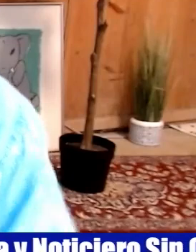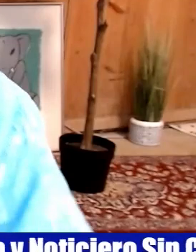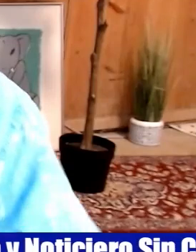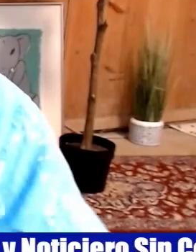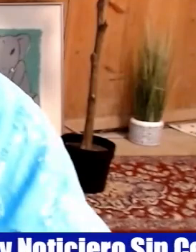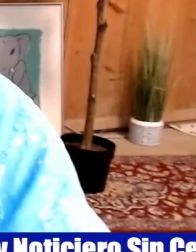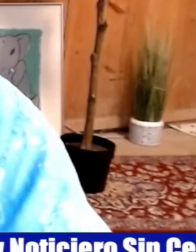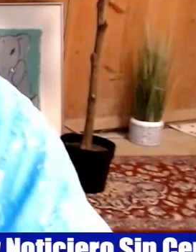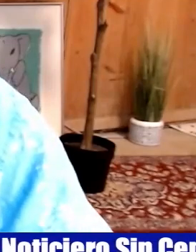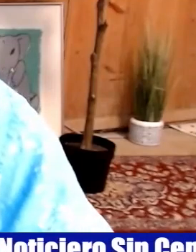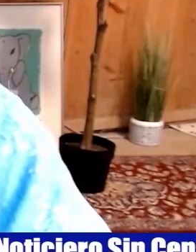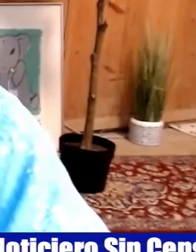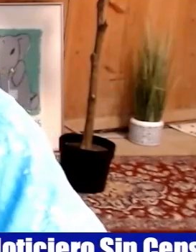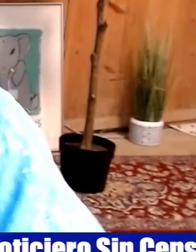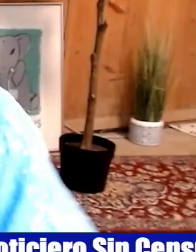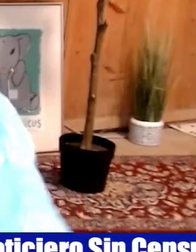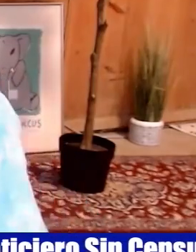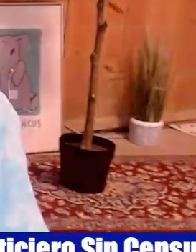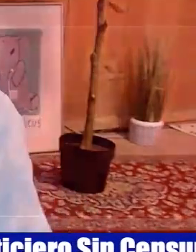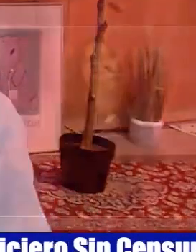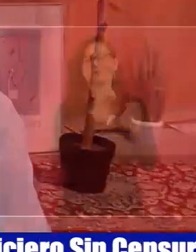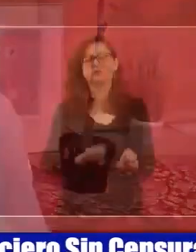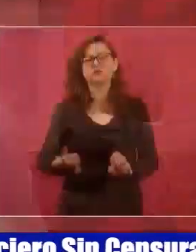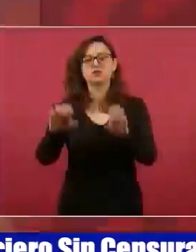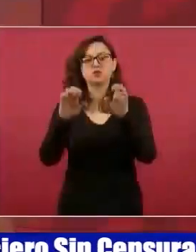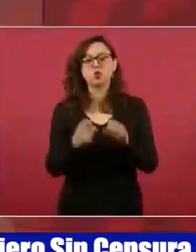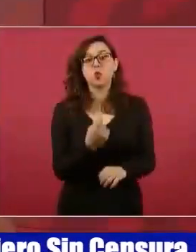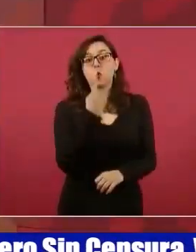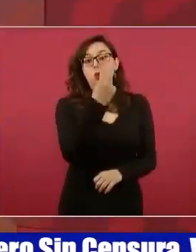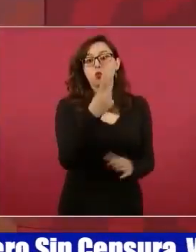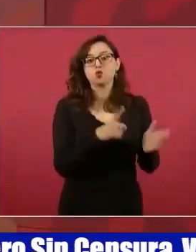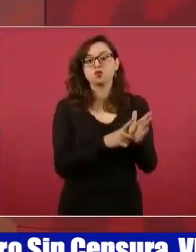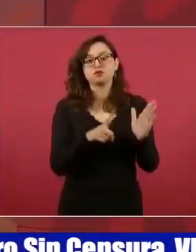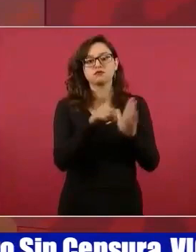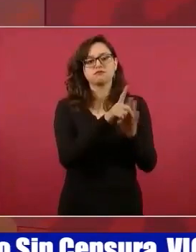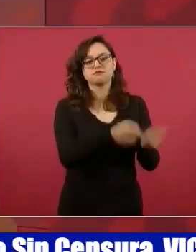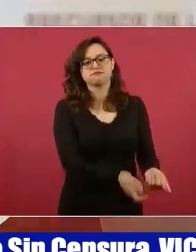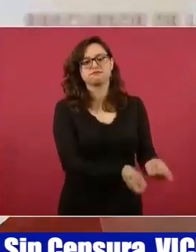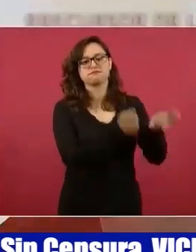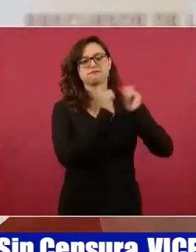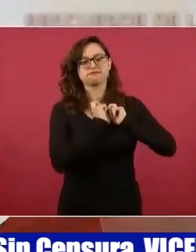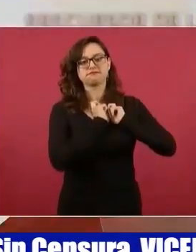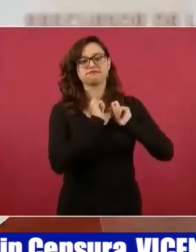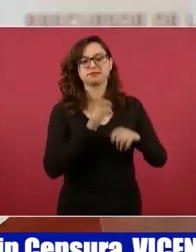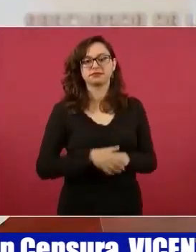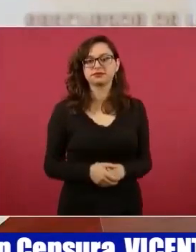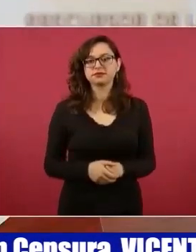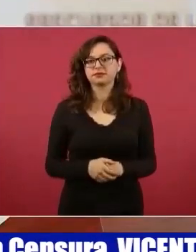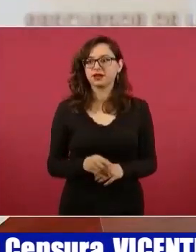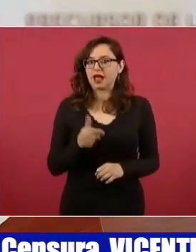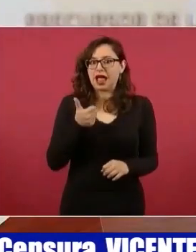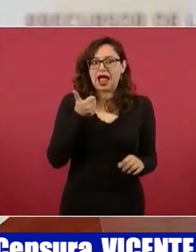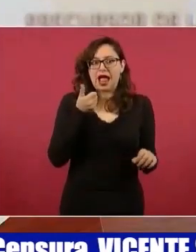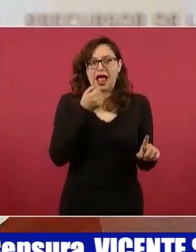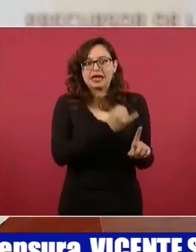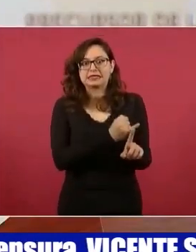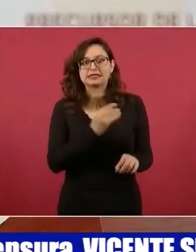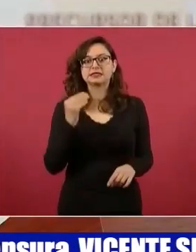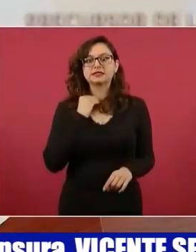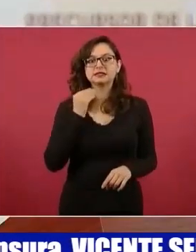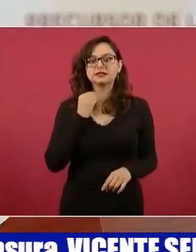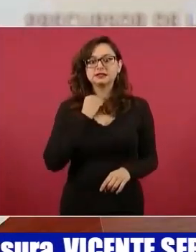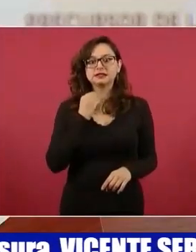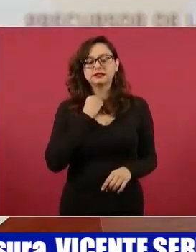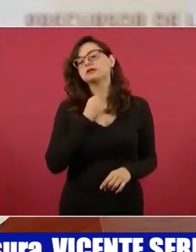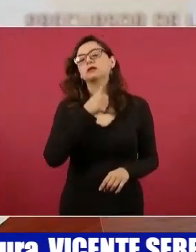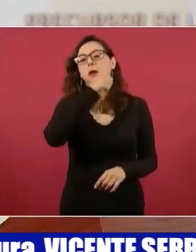algo que, híjole, a mí me pareció muy interesante, una tregua mundial para todos los países, pero específicamente al hablar